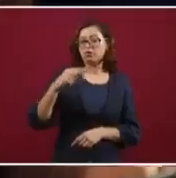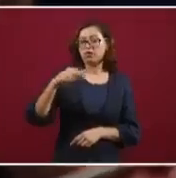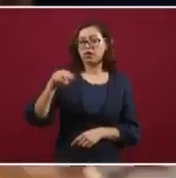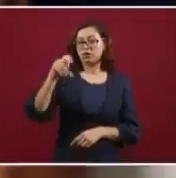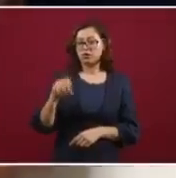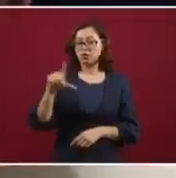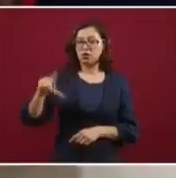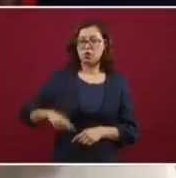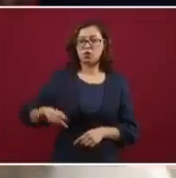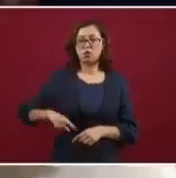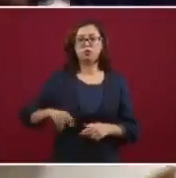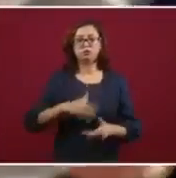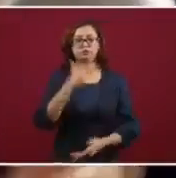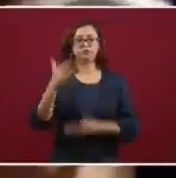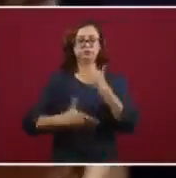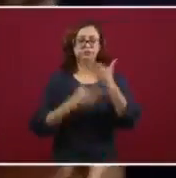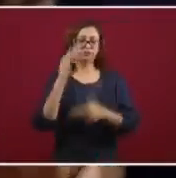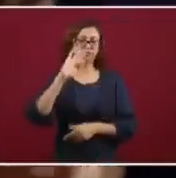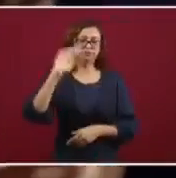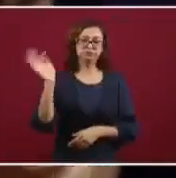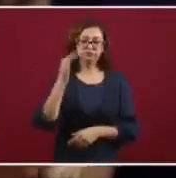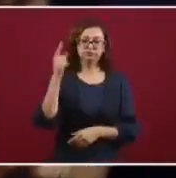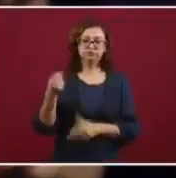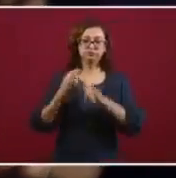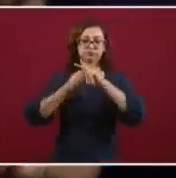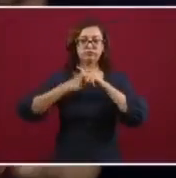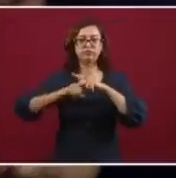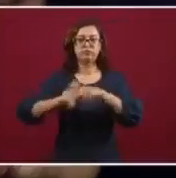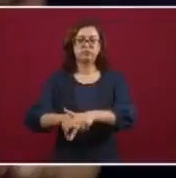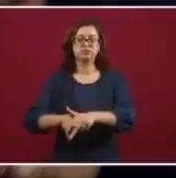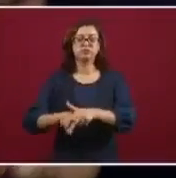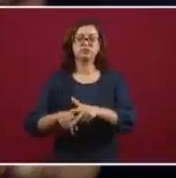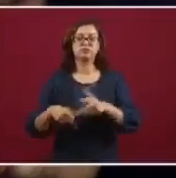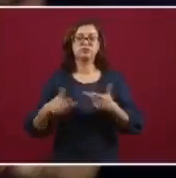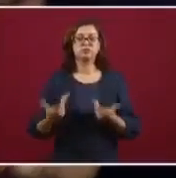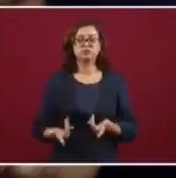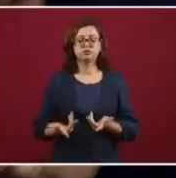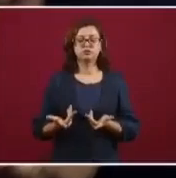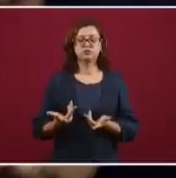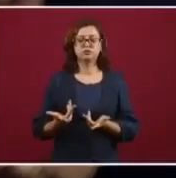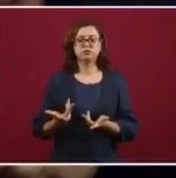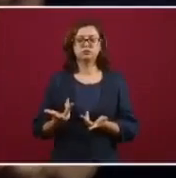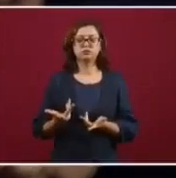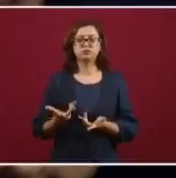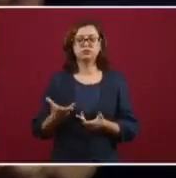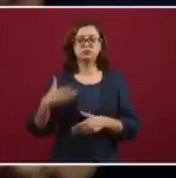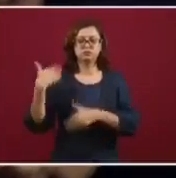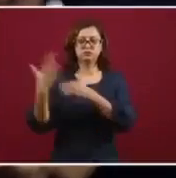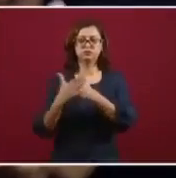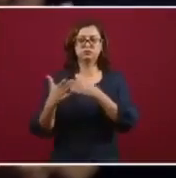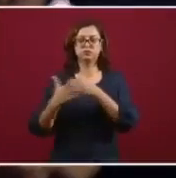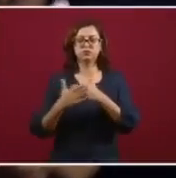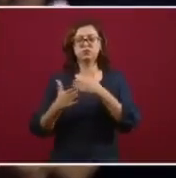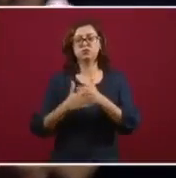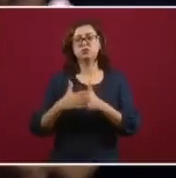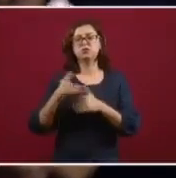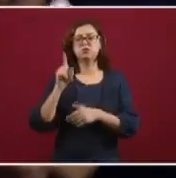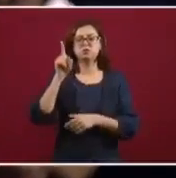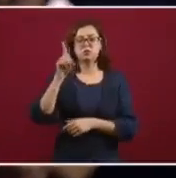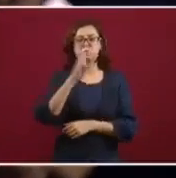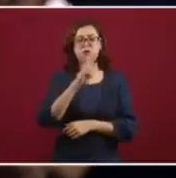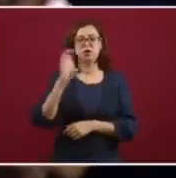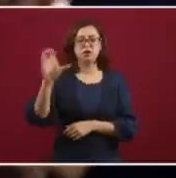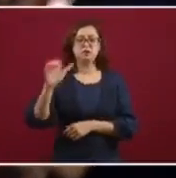federal, ha empezado a hacer sus destapes de sus delfines rumbo a las elecciones del 21 en Baja California